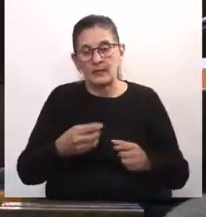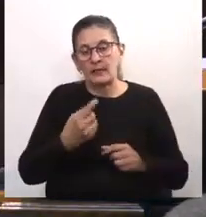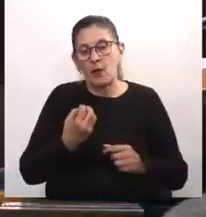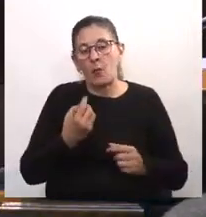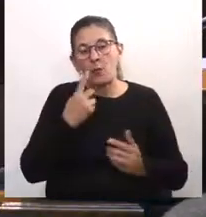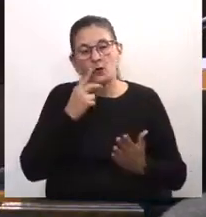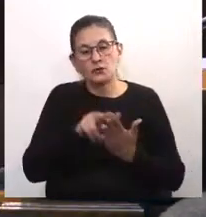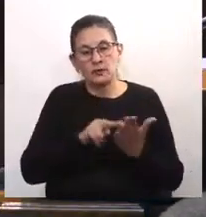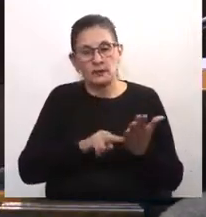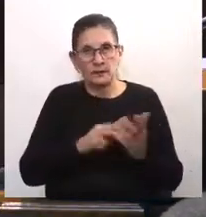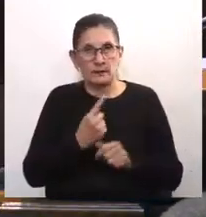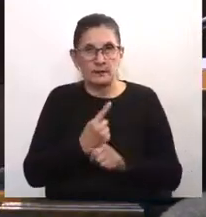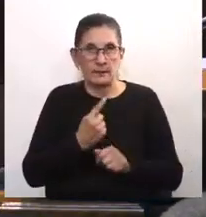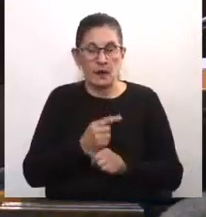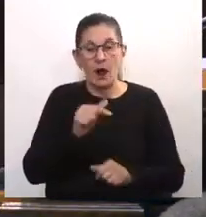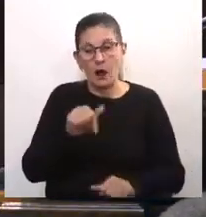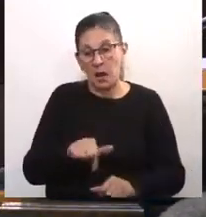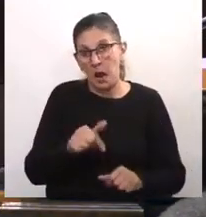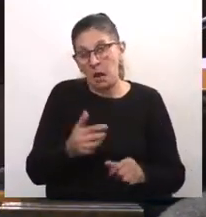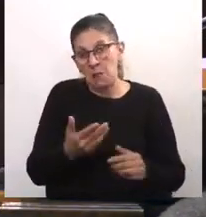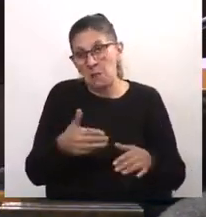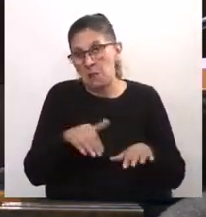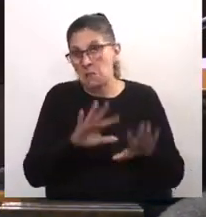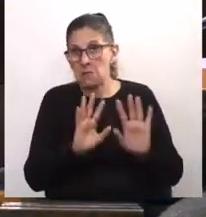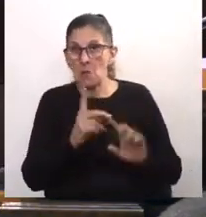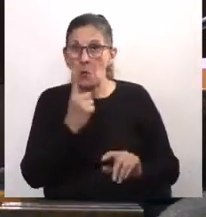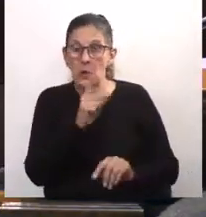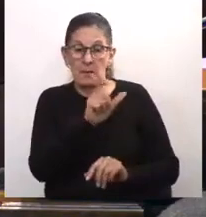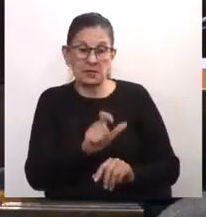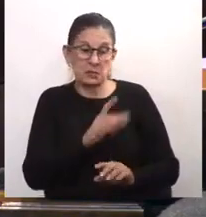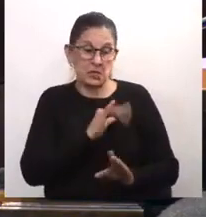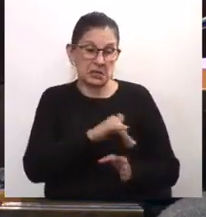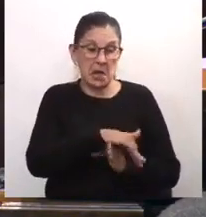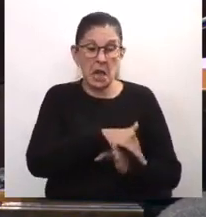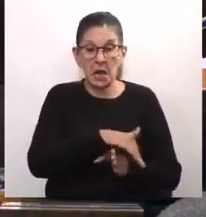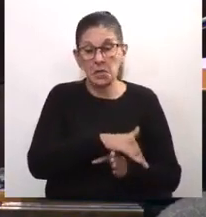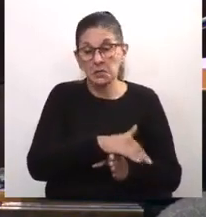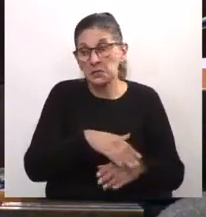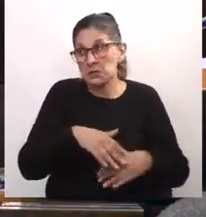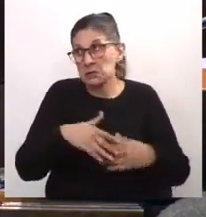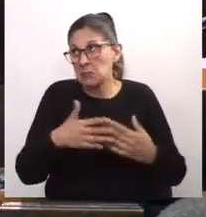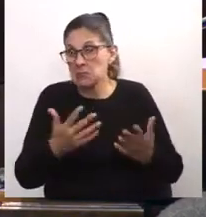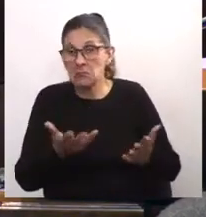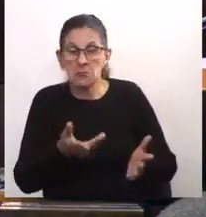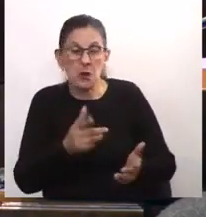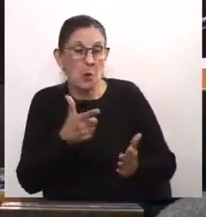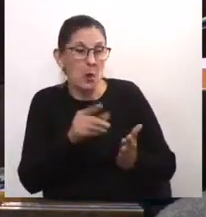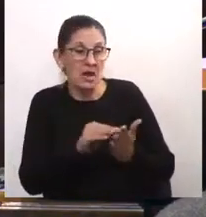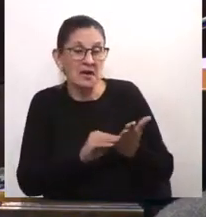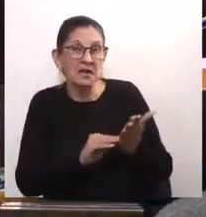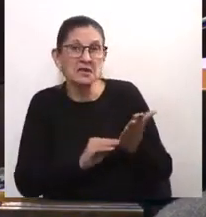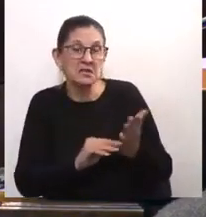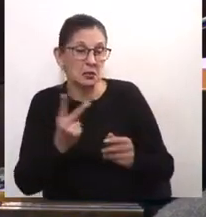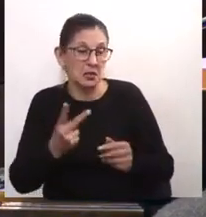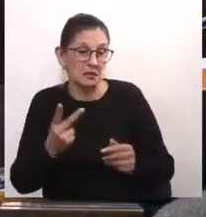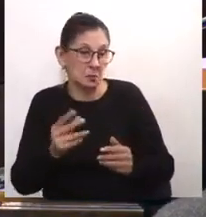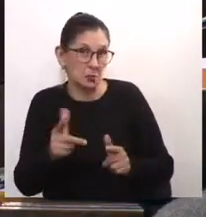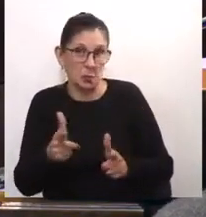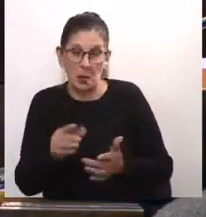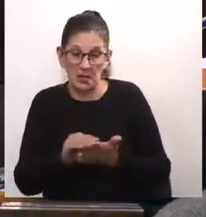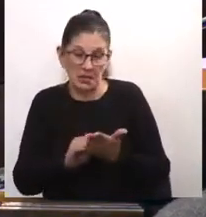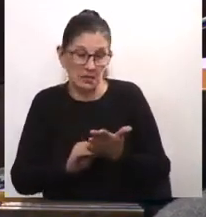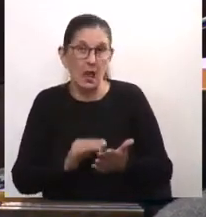lectura. Acá se permite una persona que esté a la intemperie sin ninguno de los requisitos del inciso segundo, porque el inciso